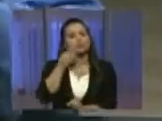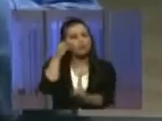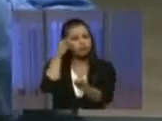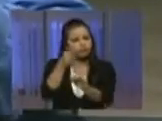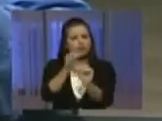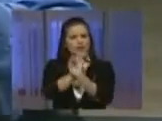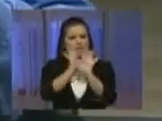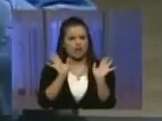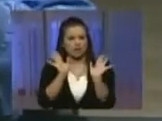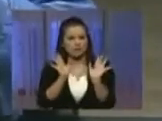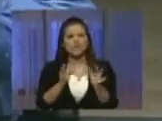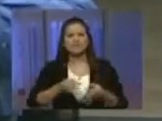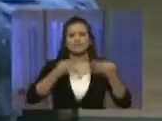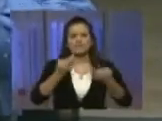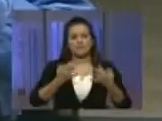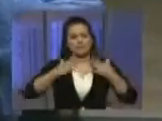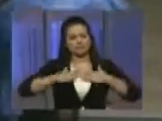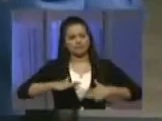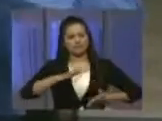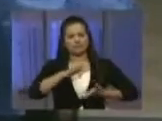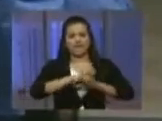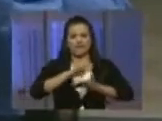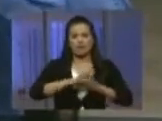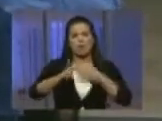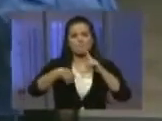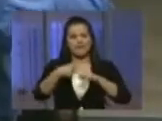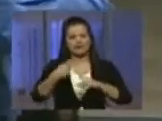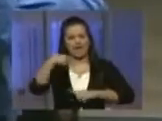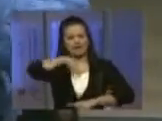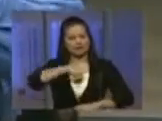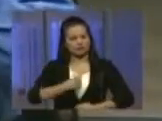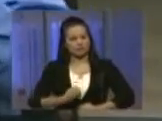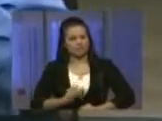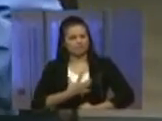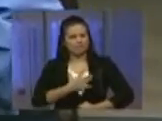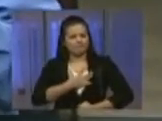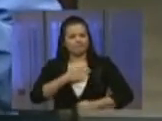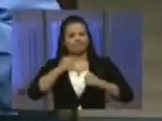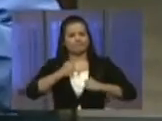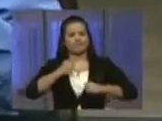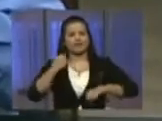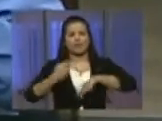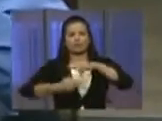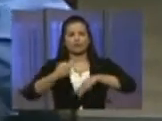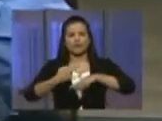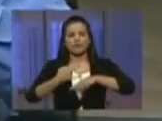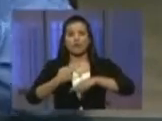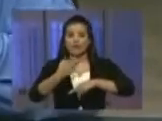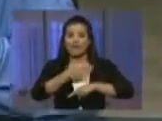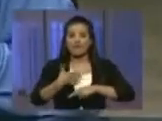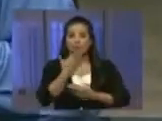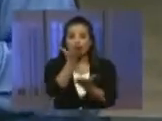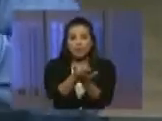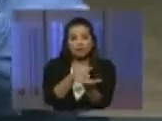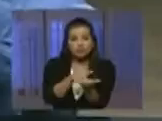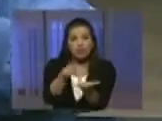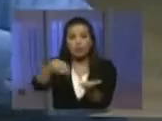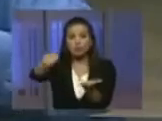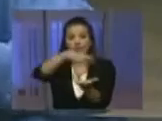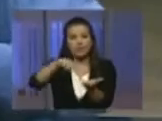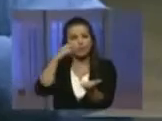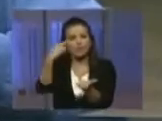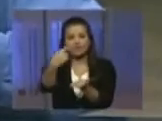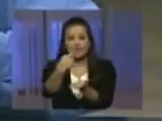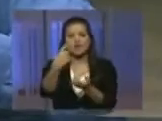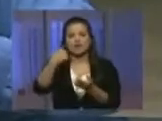la serenidad y la pasión de la Revolución combinada un punto de equilibrio para que cada quien saque sus propias conclusiones de lo que